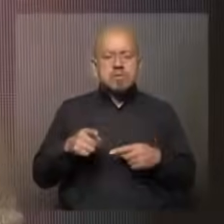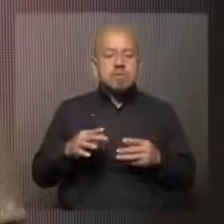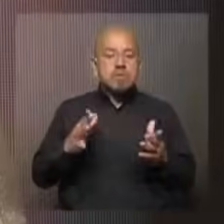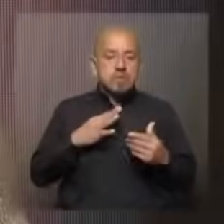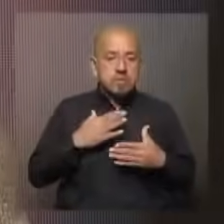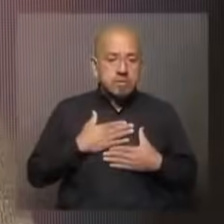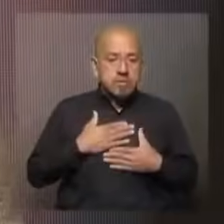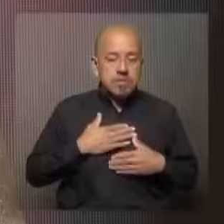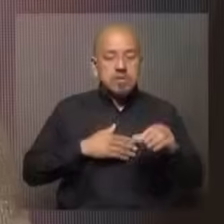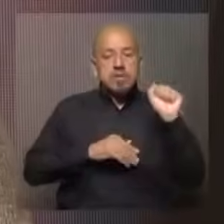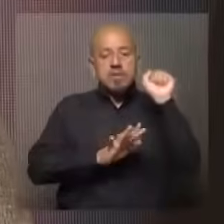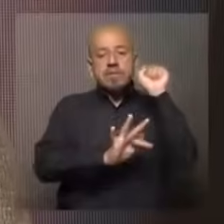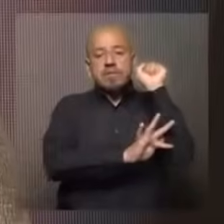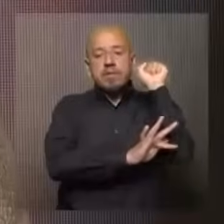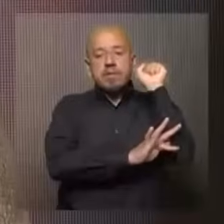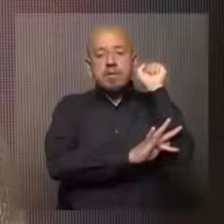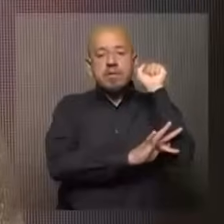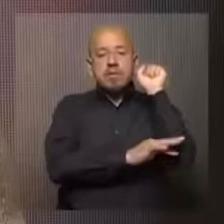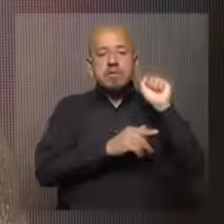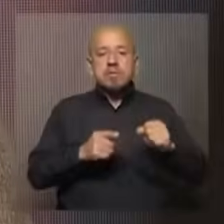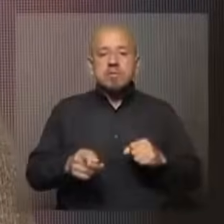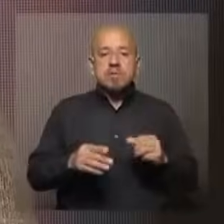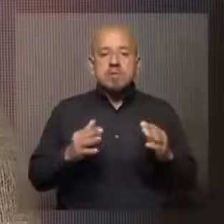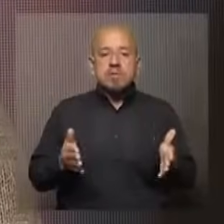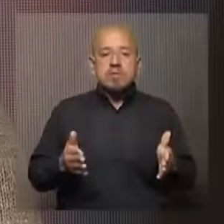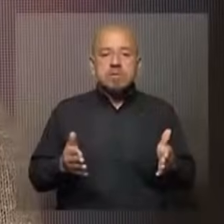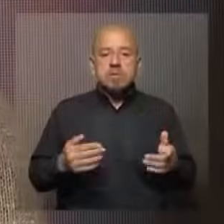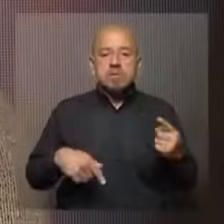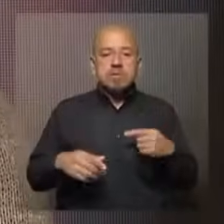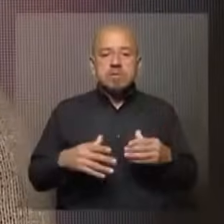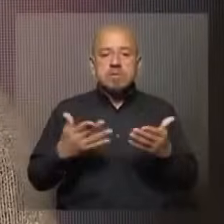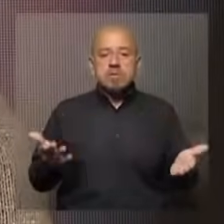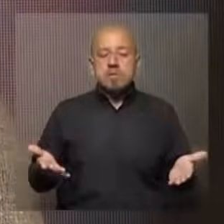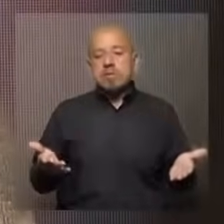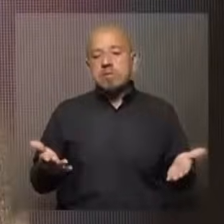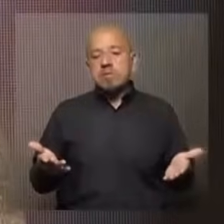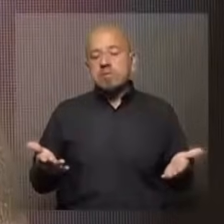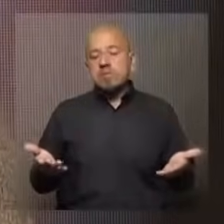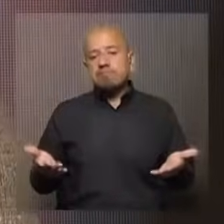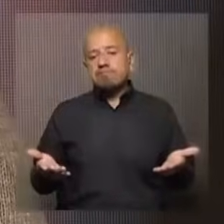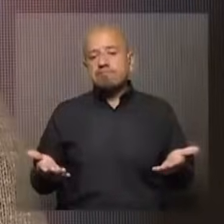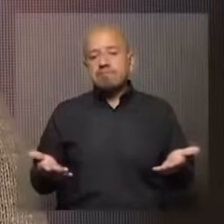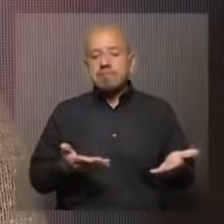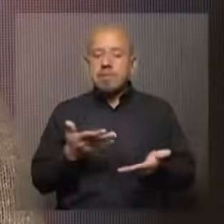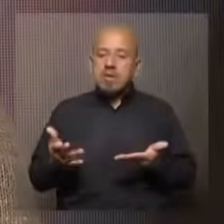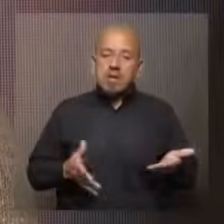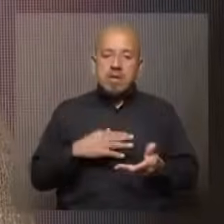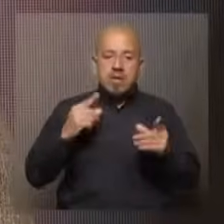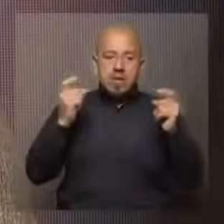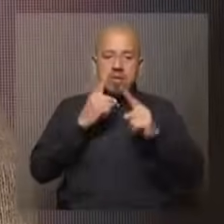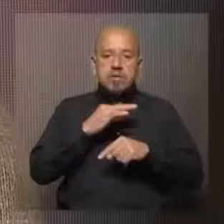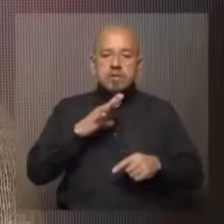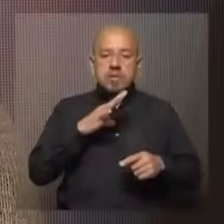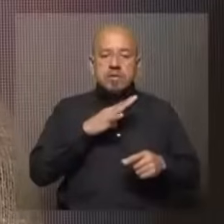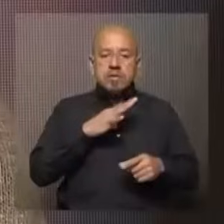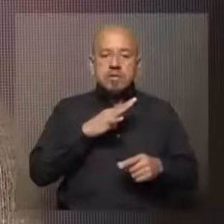mí el feminismo es una tabla en el medio de un mar de tempestades que hay que tratar de aferrarse